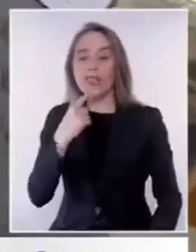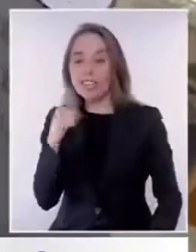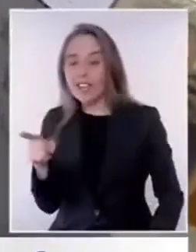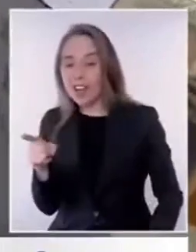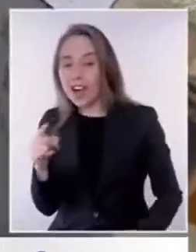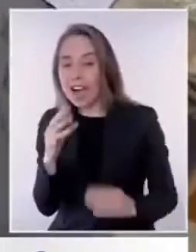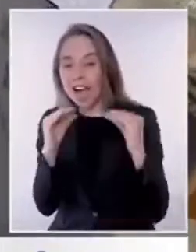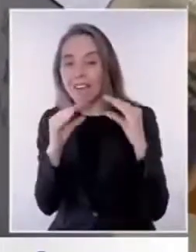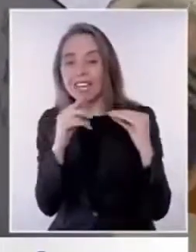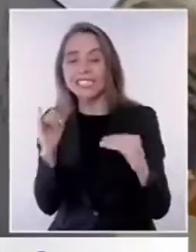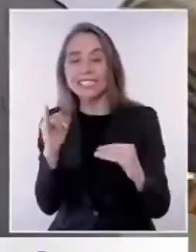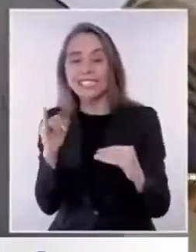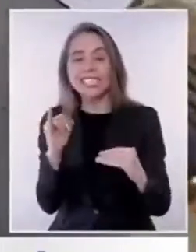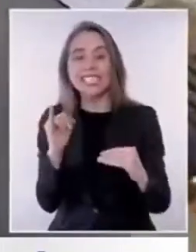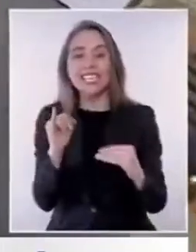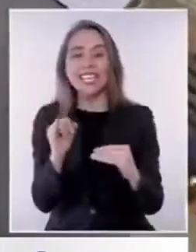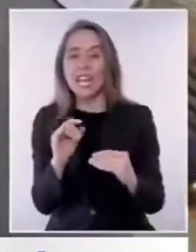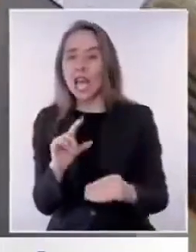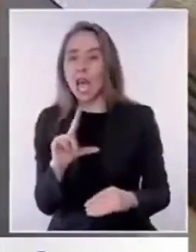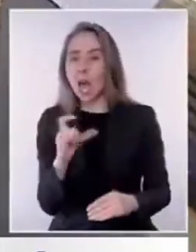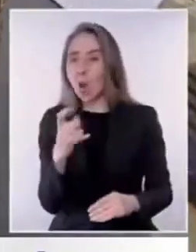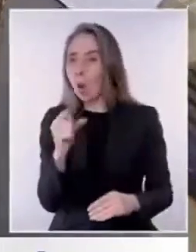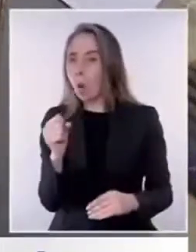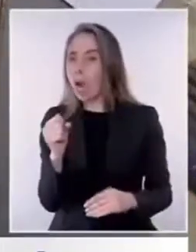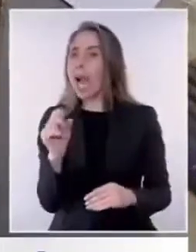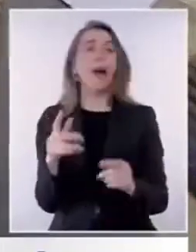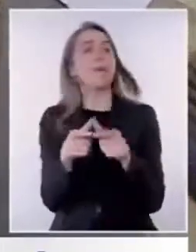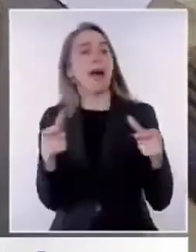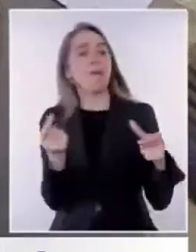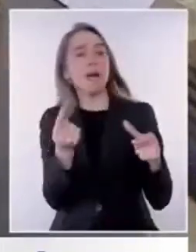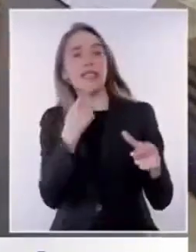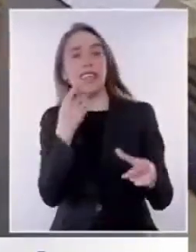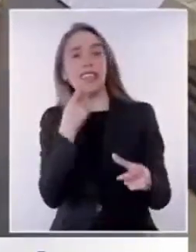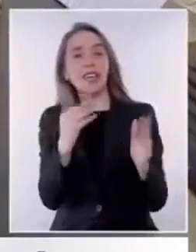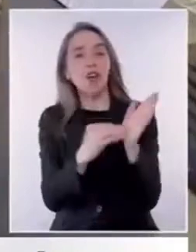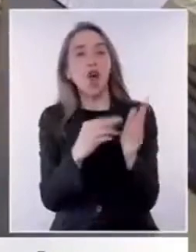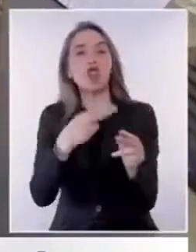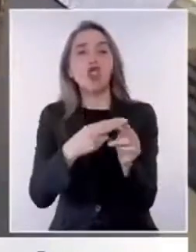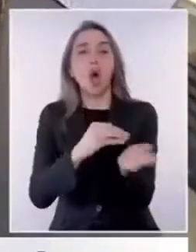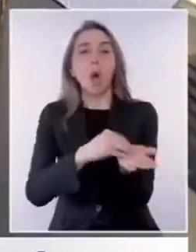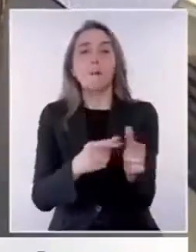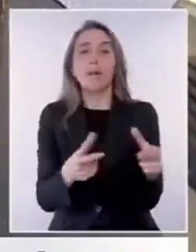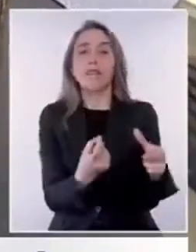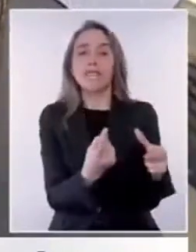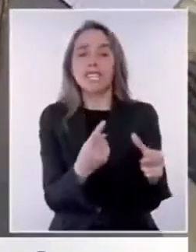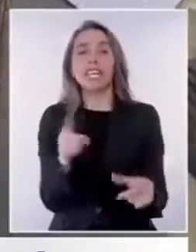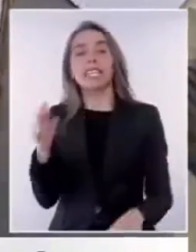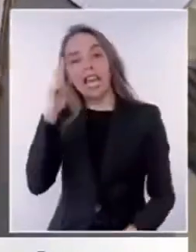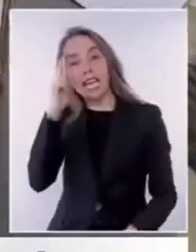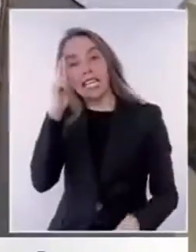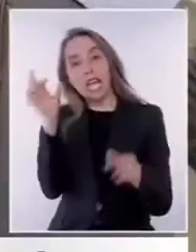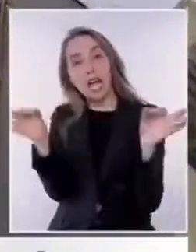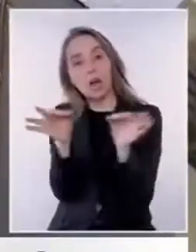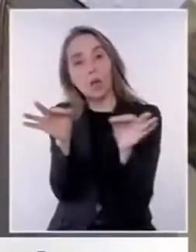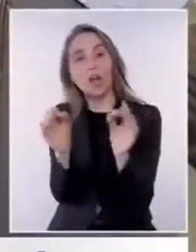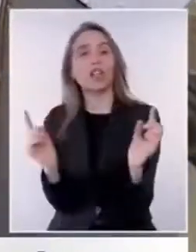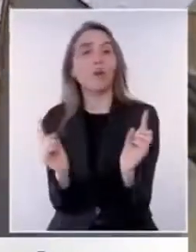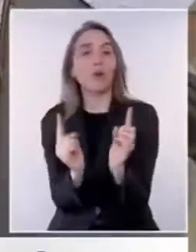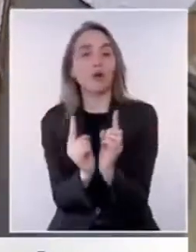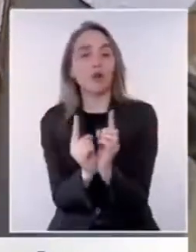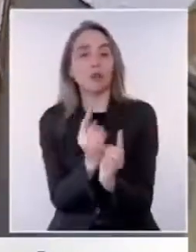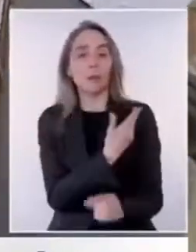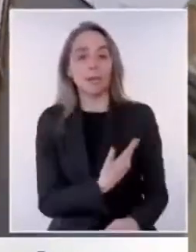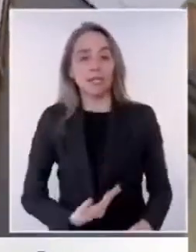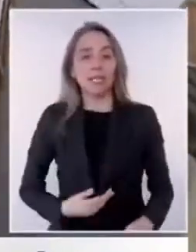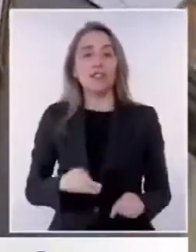10 lucas. Hoy día básicamente queremos recordar aquí, presidente, muy, muy brevemente, y